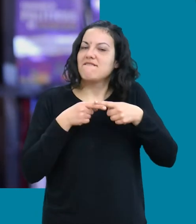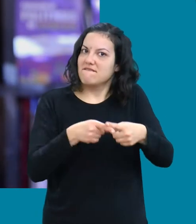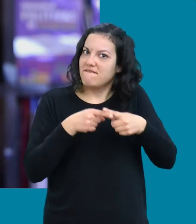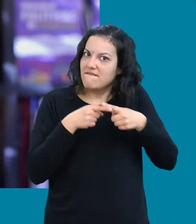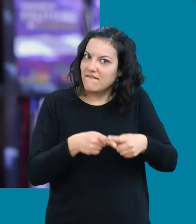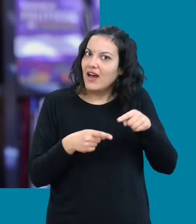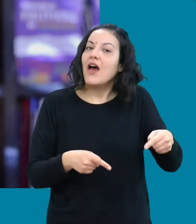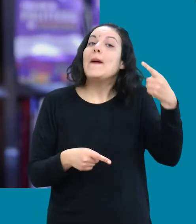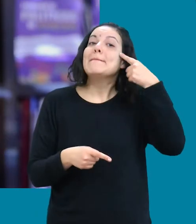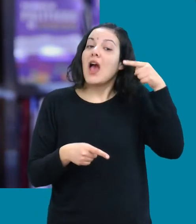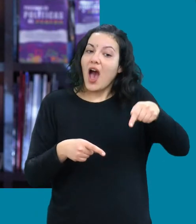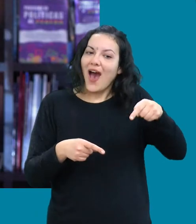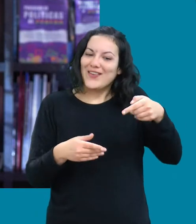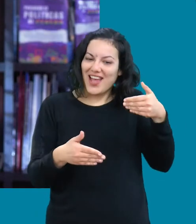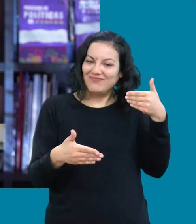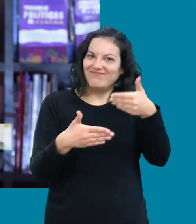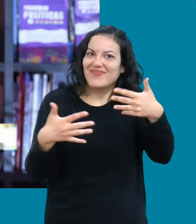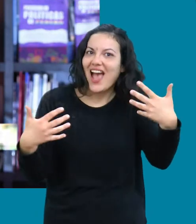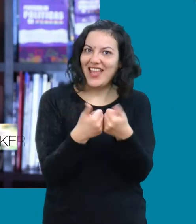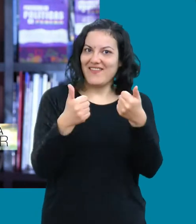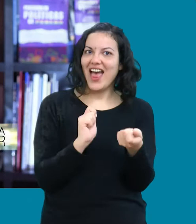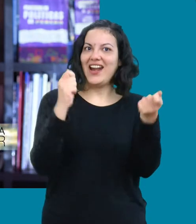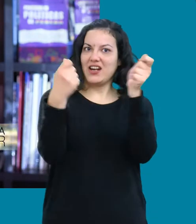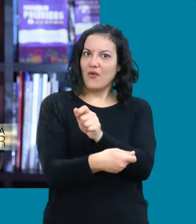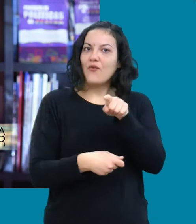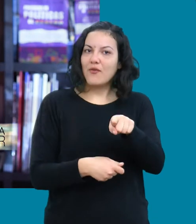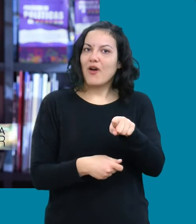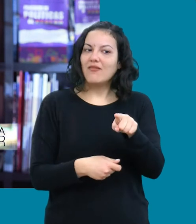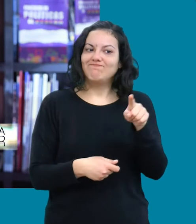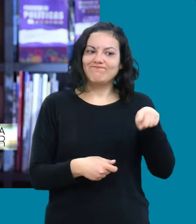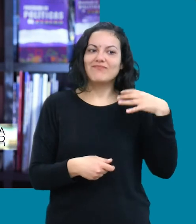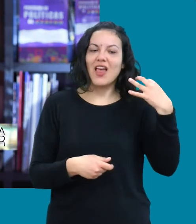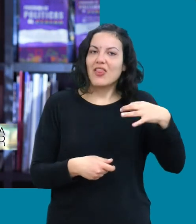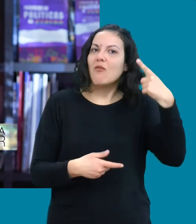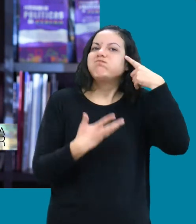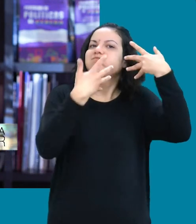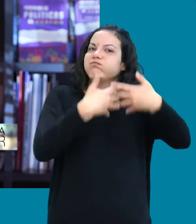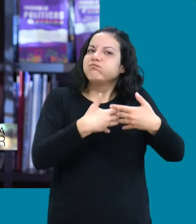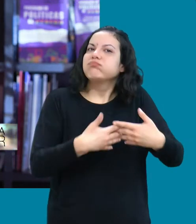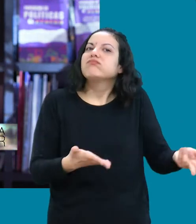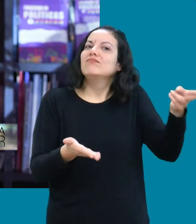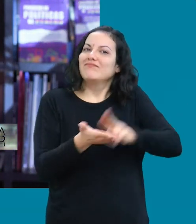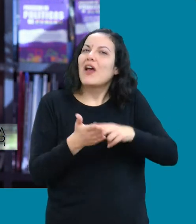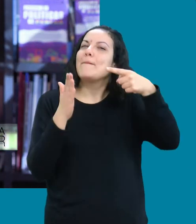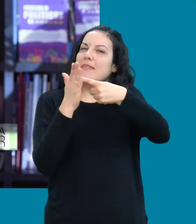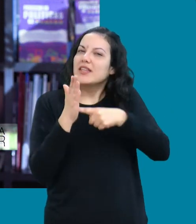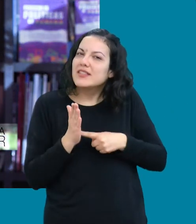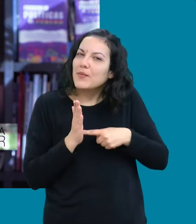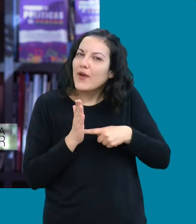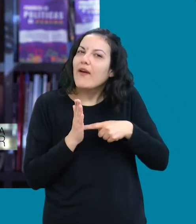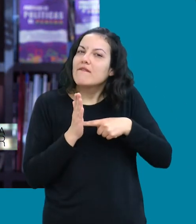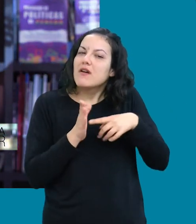universidades. Creo que frente al aniversario de la reforma tenemos que poder releer estos